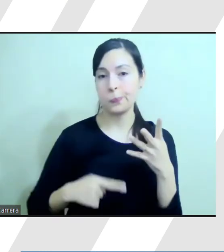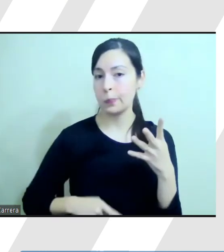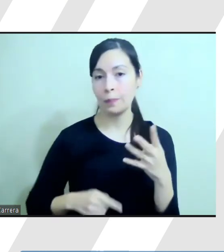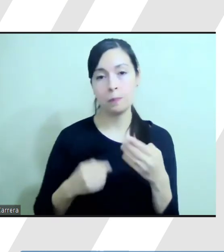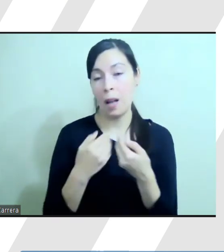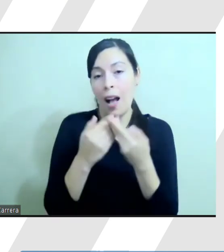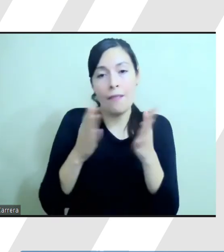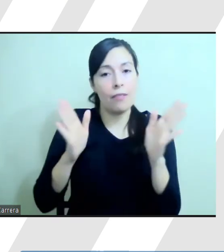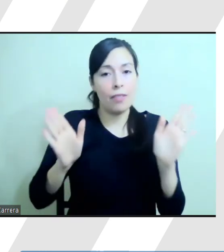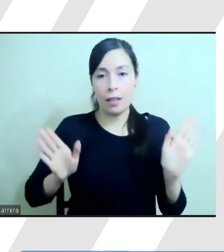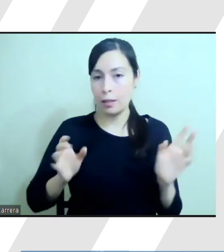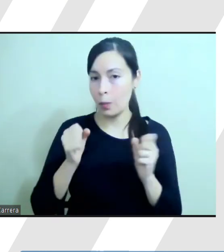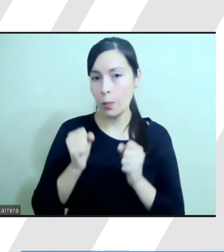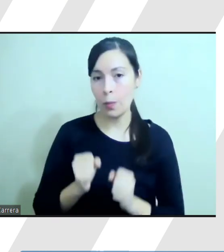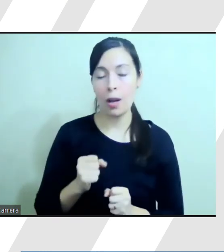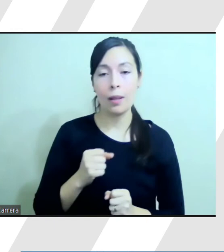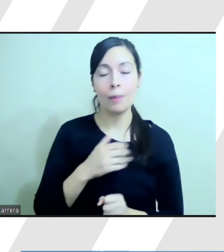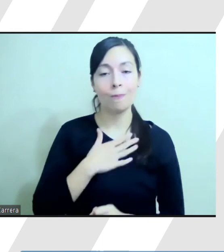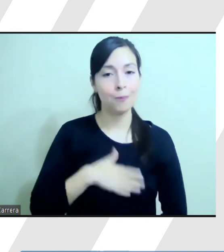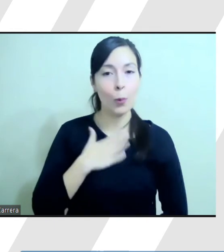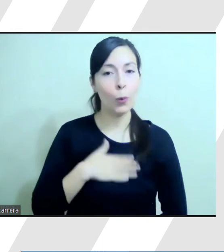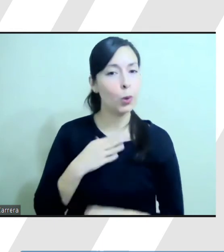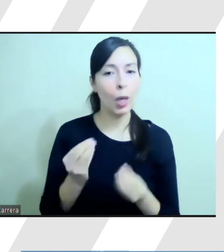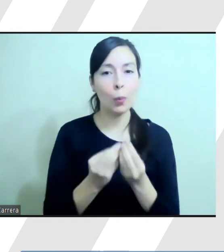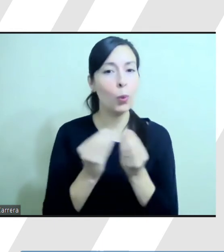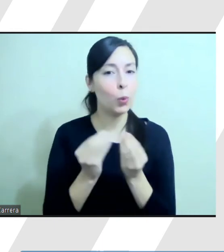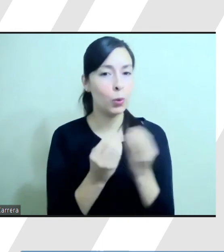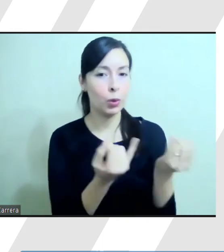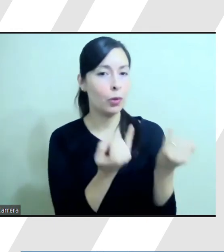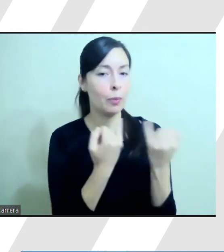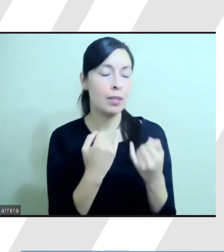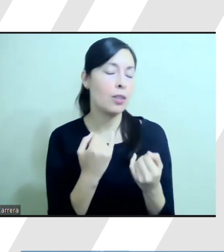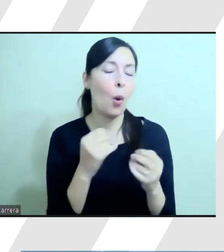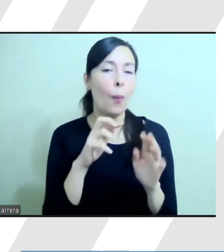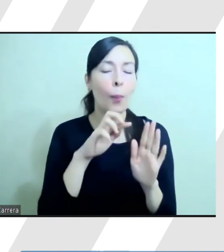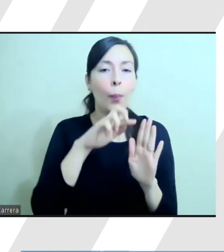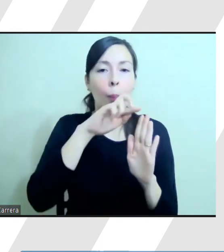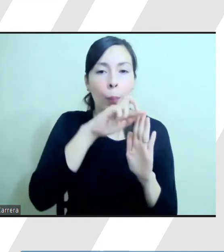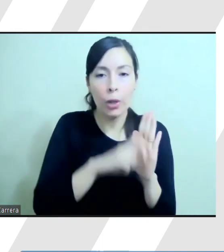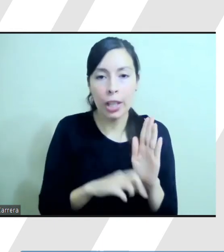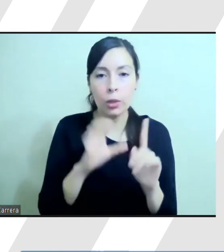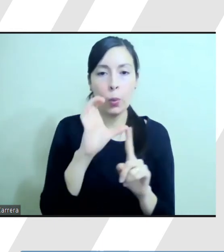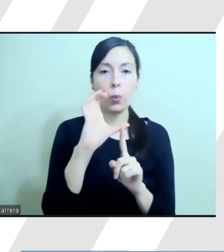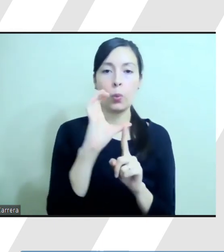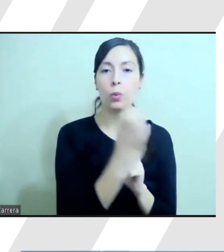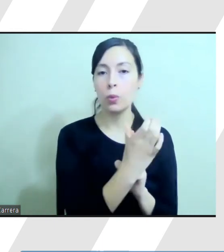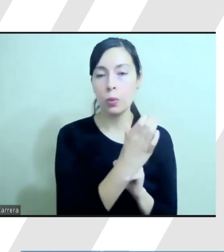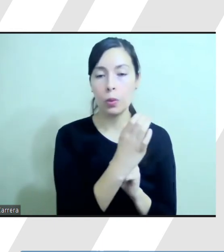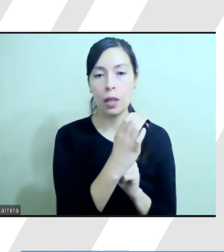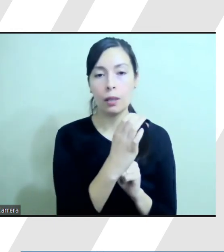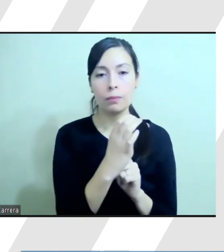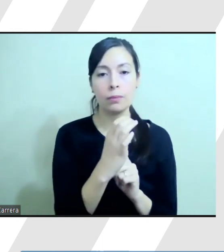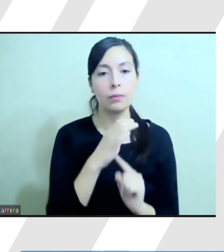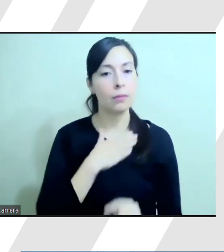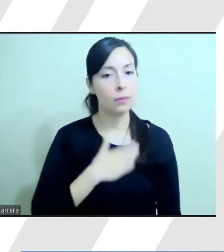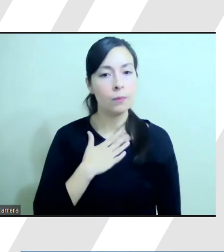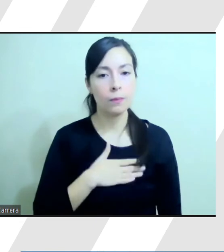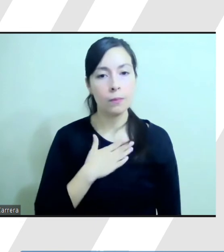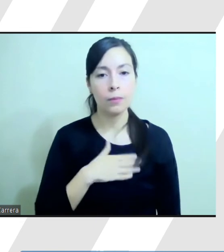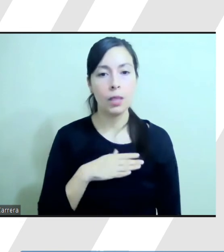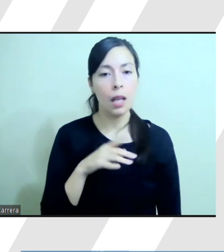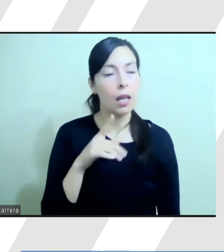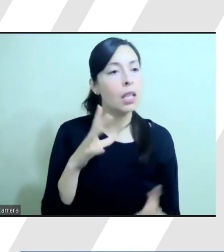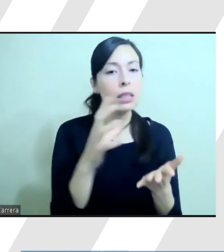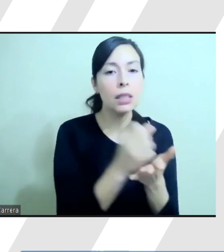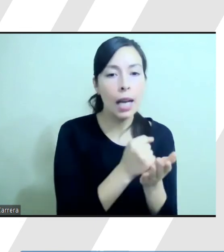conoce sabe que me gusta mucho tratar de generar proyectos de cultura, de manera que es una de las maneras en que podemos llegar a